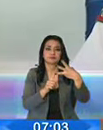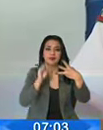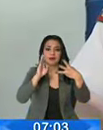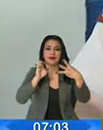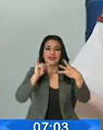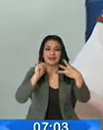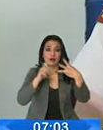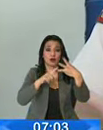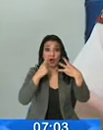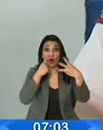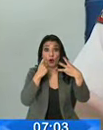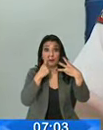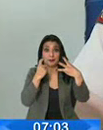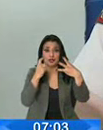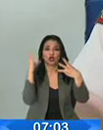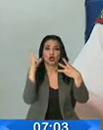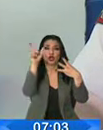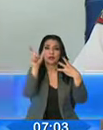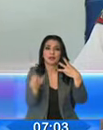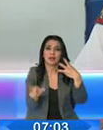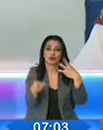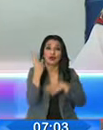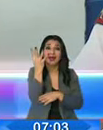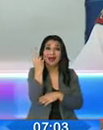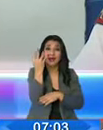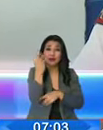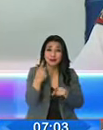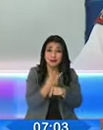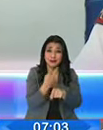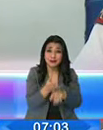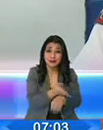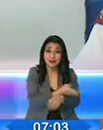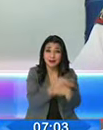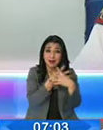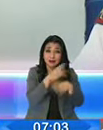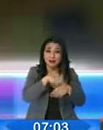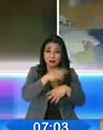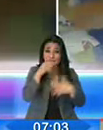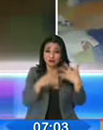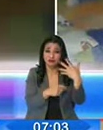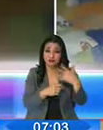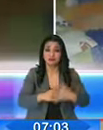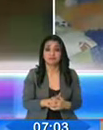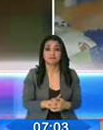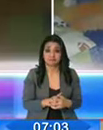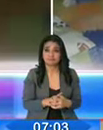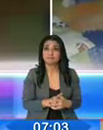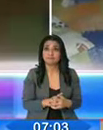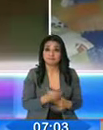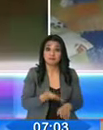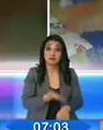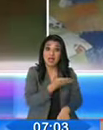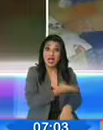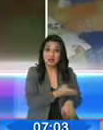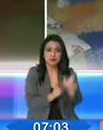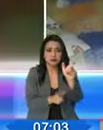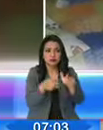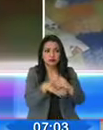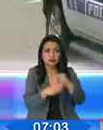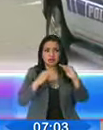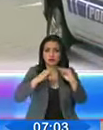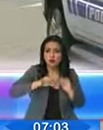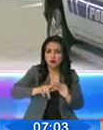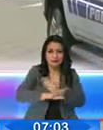F., colombiano, con 14 detenciones anteriores por varios delitos. Con el objetivo de prevenir el robo de domicilios,